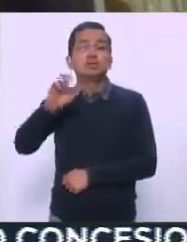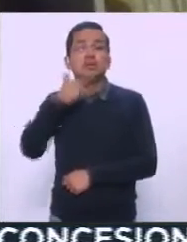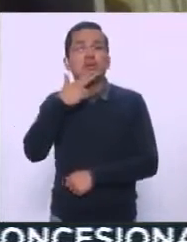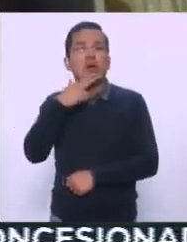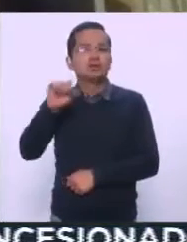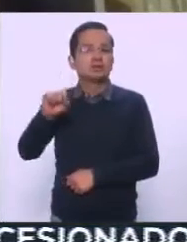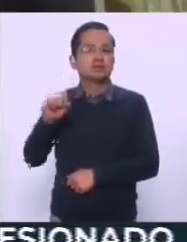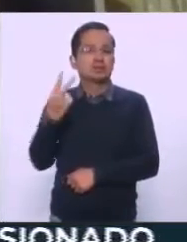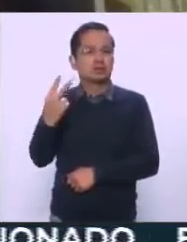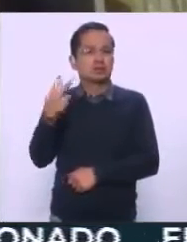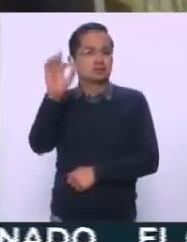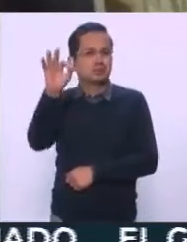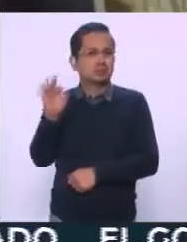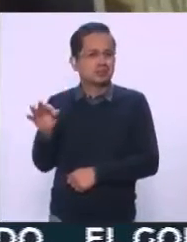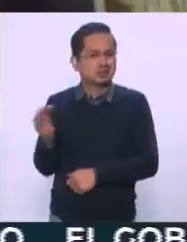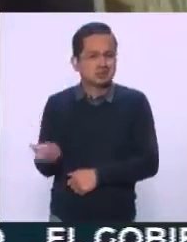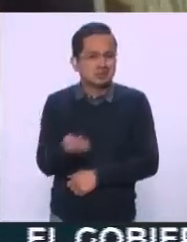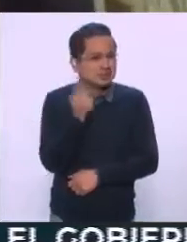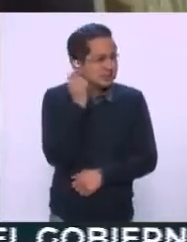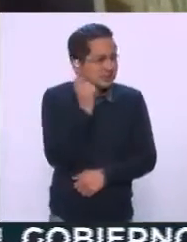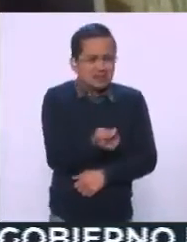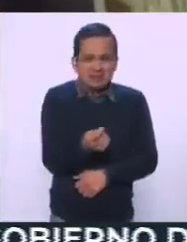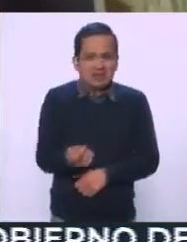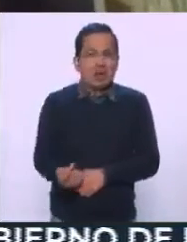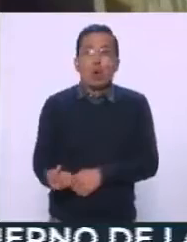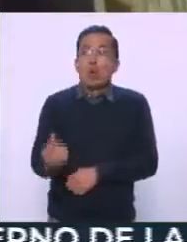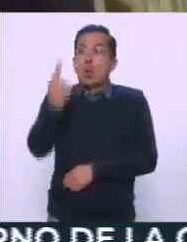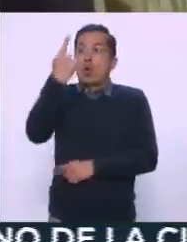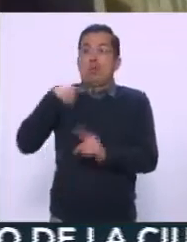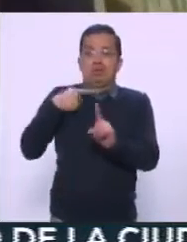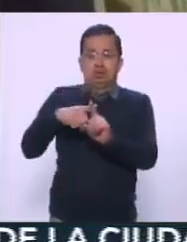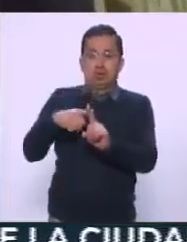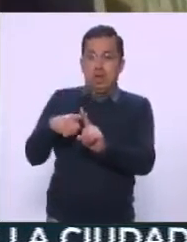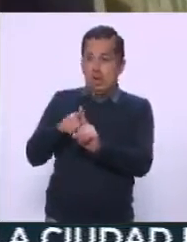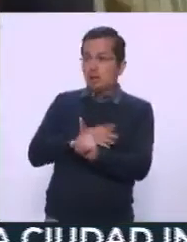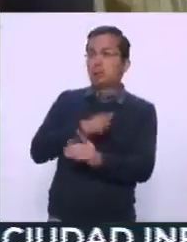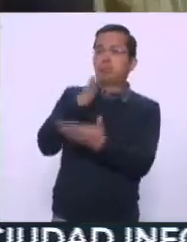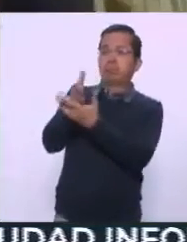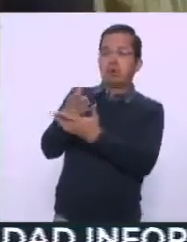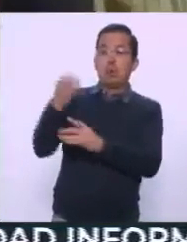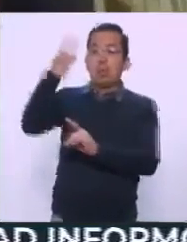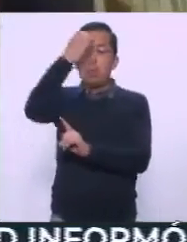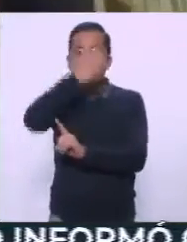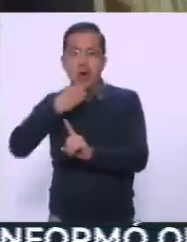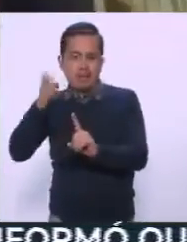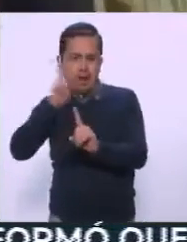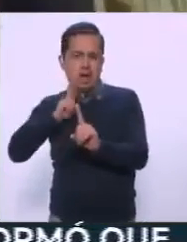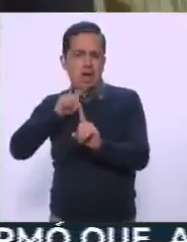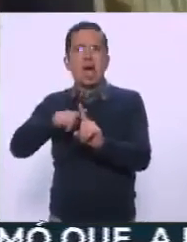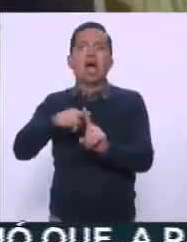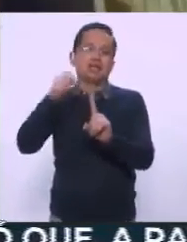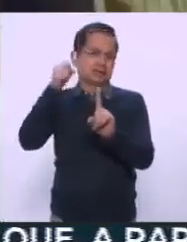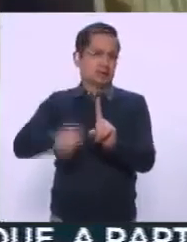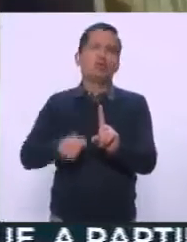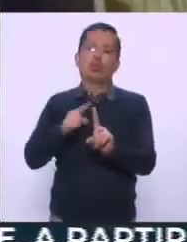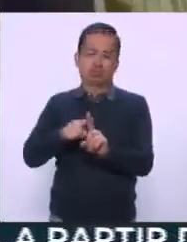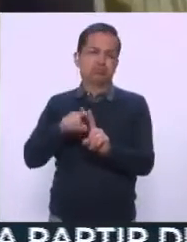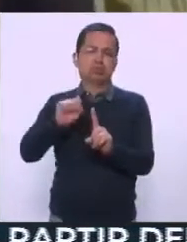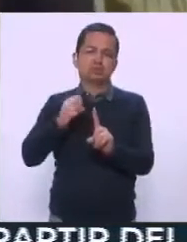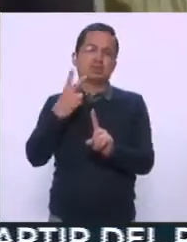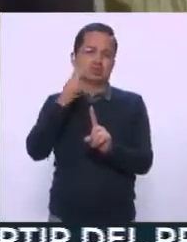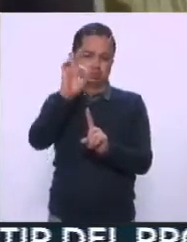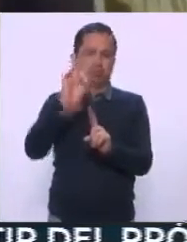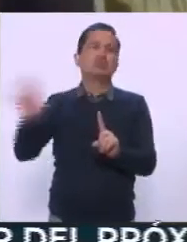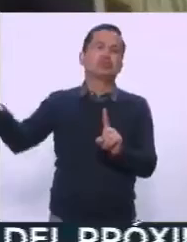eso quiere decir que básicamente alguien que vaya a hacer una prueba tiene un 60% de probabilidad, bueno, que tenga los síntomas de decir que le digan que